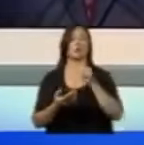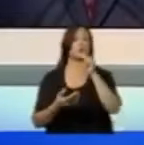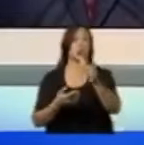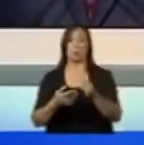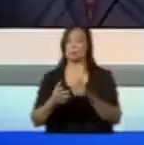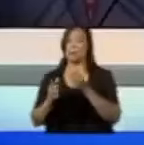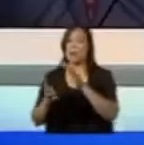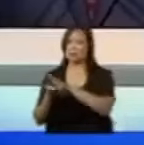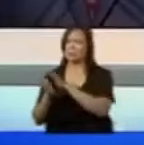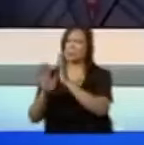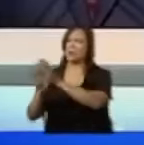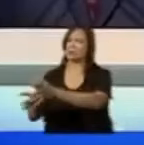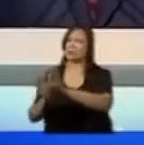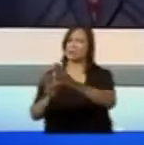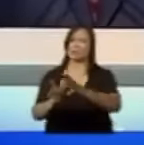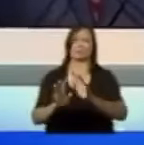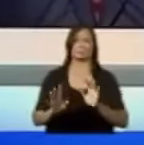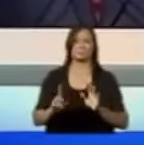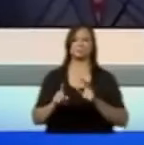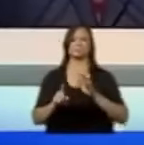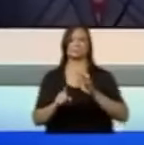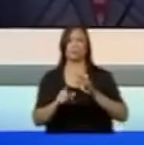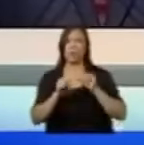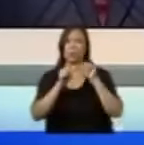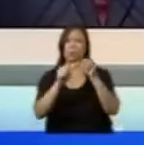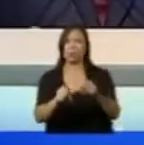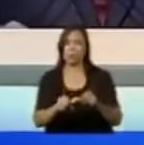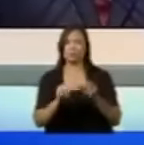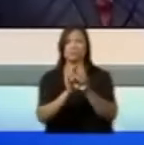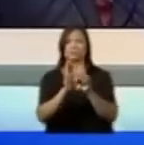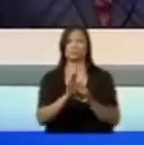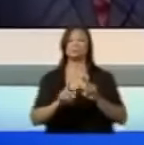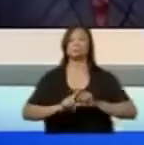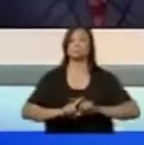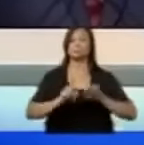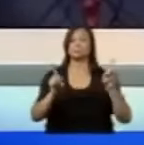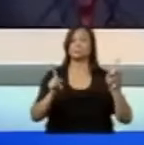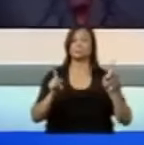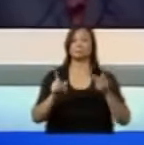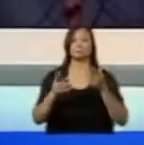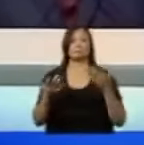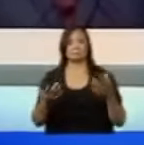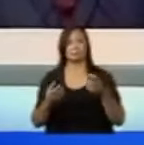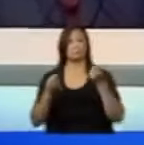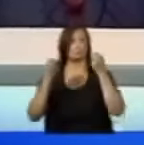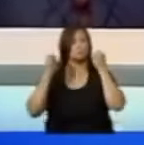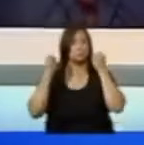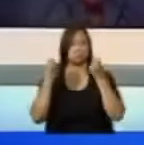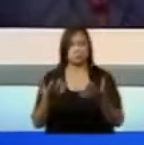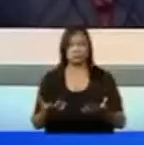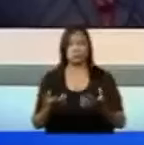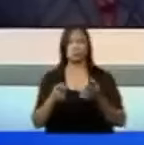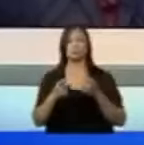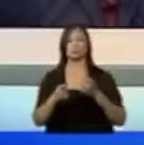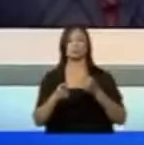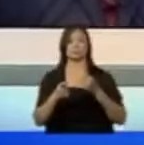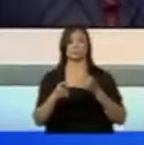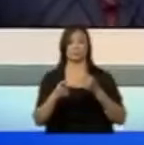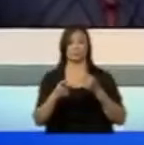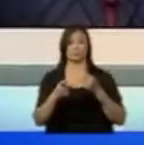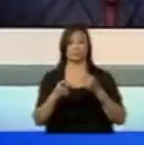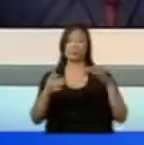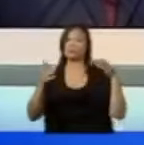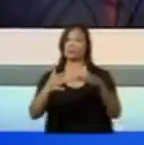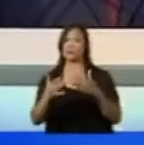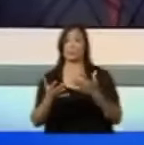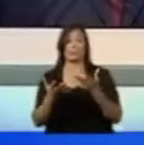le ha dado seguimiento, como nosotros hablamos, una continuidad de Estado. Sin embargo, hay cientos, yo diría que miles,